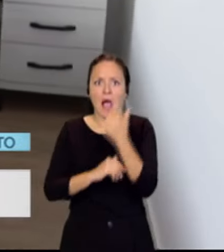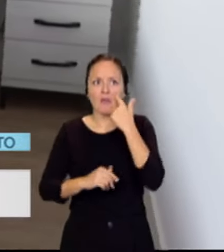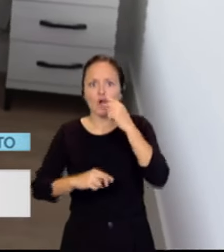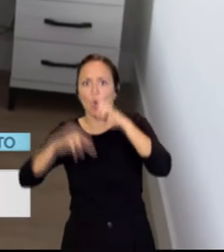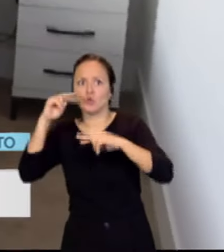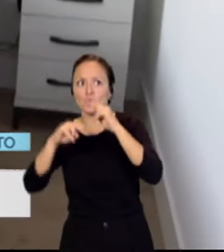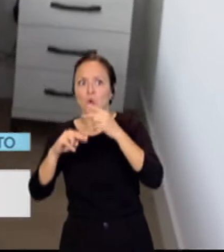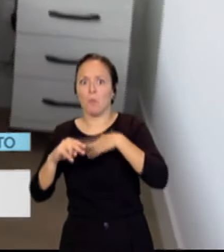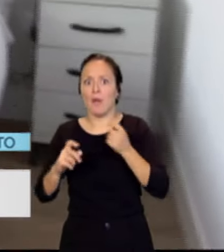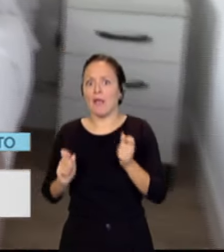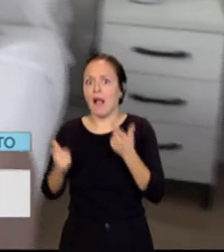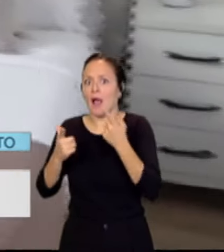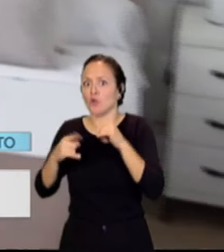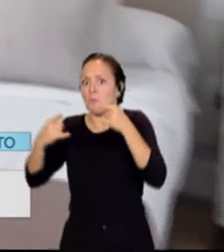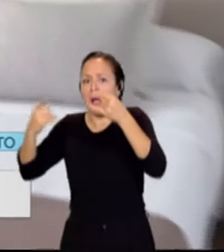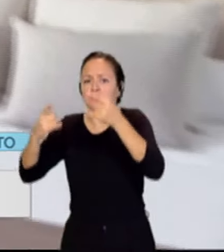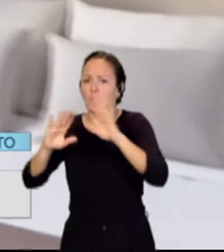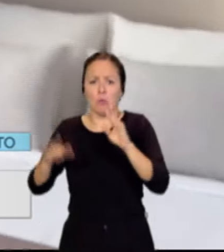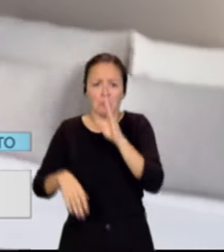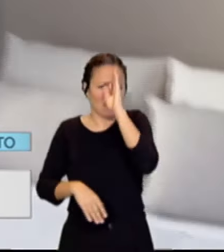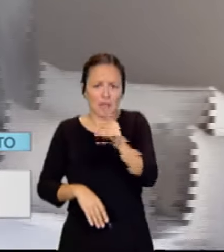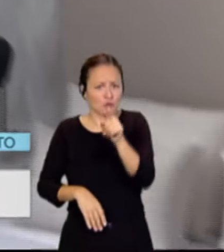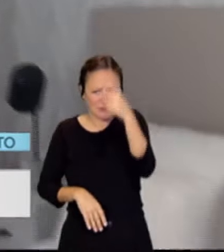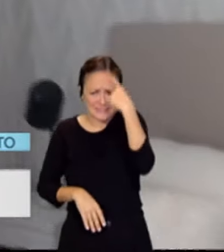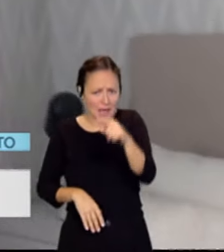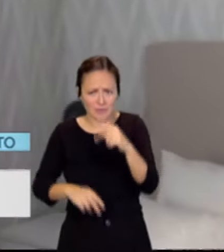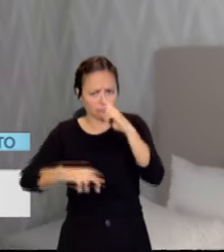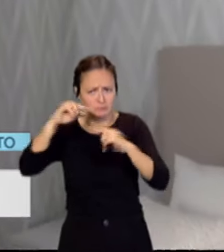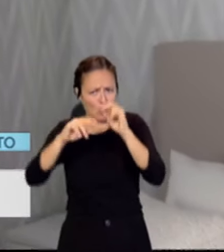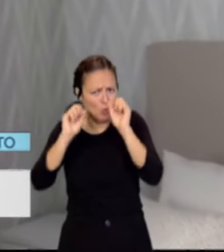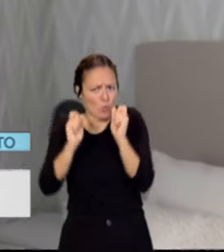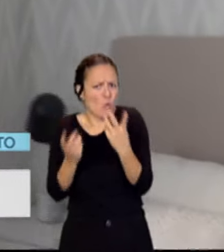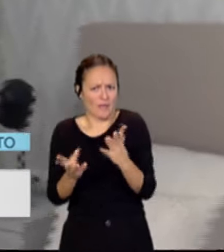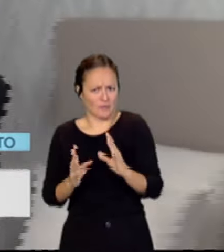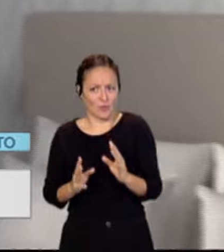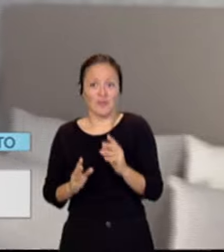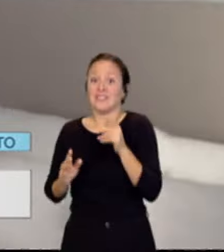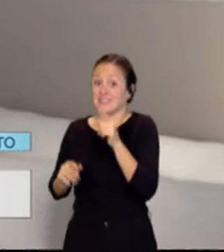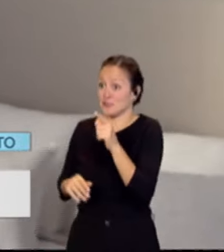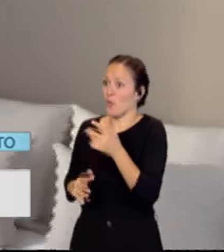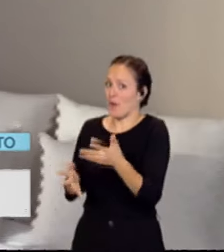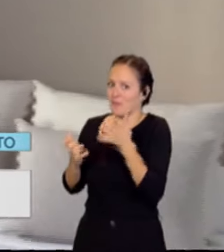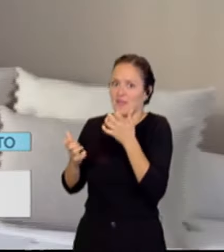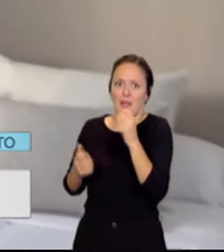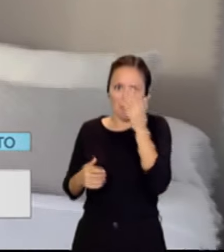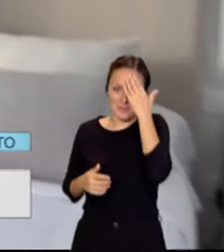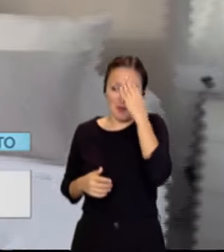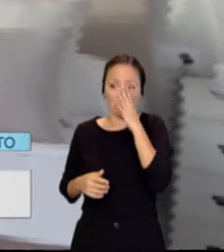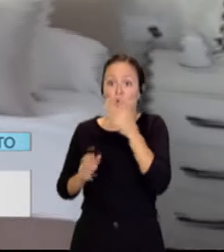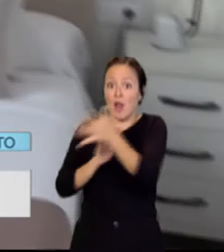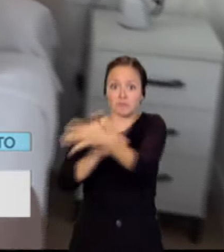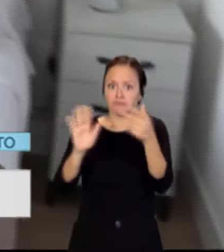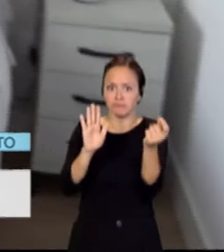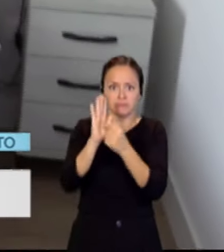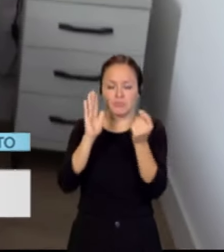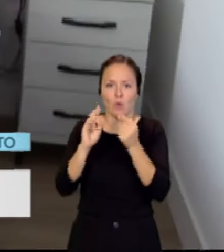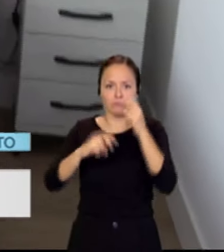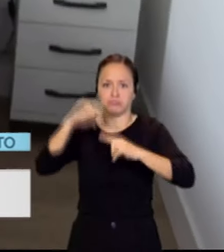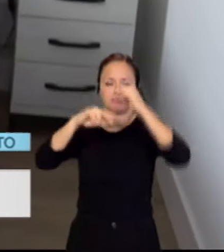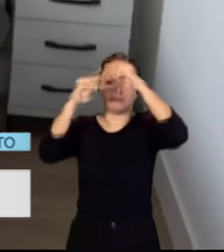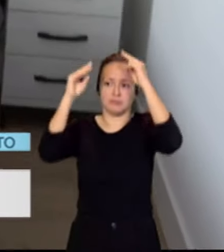presupuesto de mi vivienda podríamos decir que la ventaja principal es esa no la la agilidad y la rapidez con la que se ejecuta esta vivienda y con la que pues